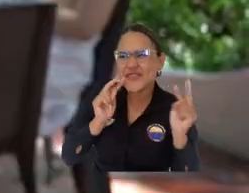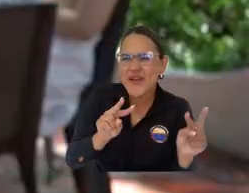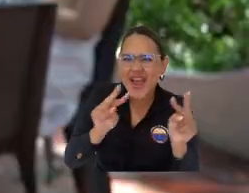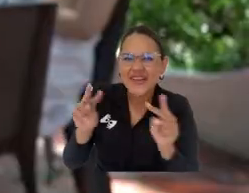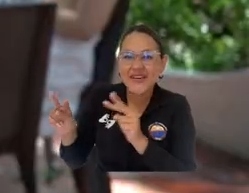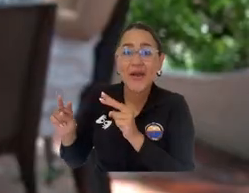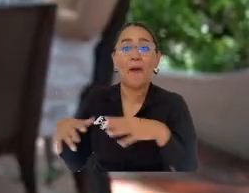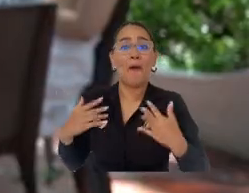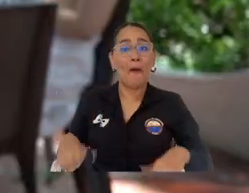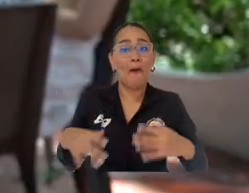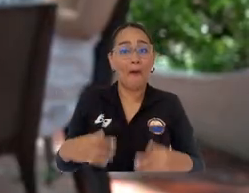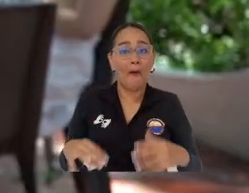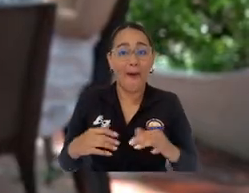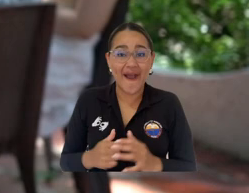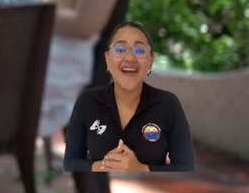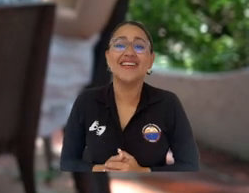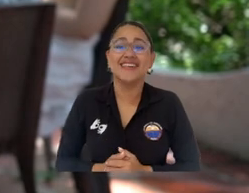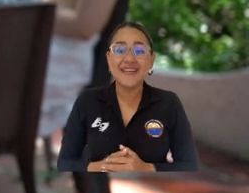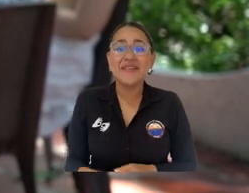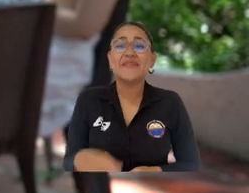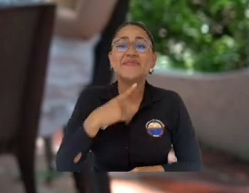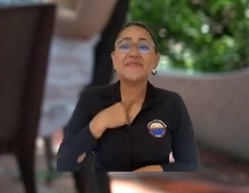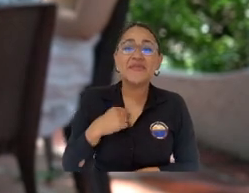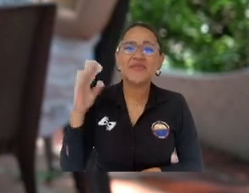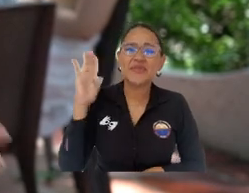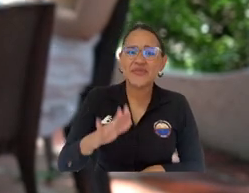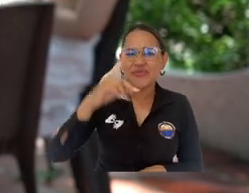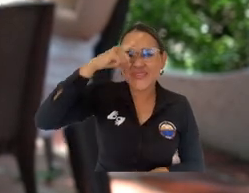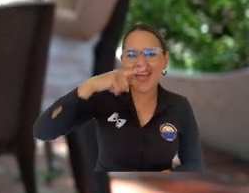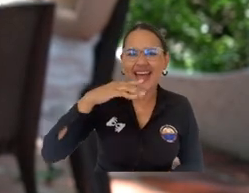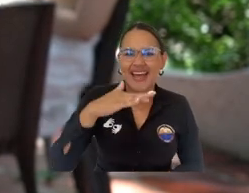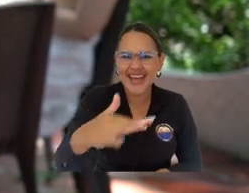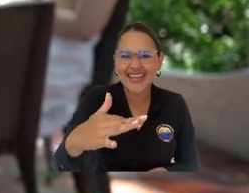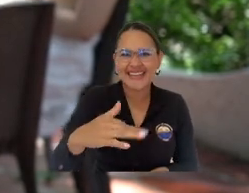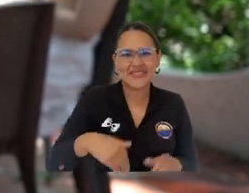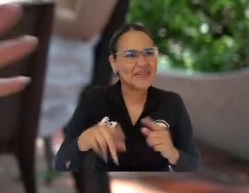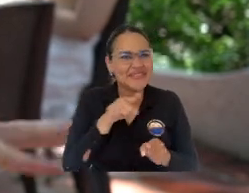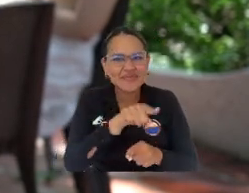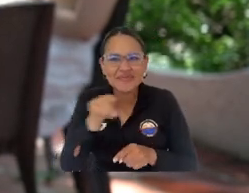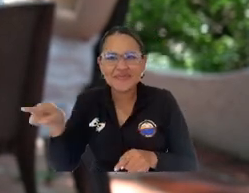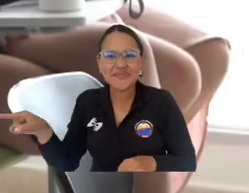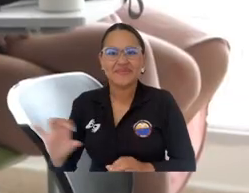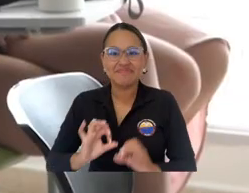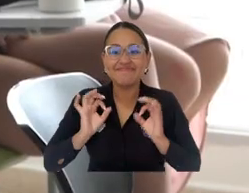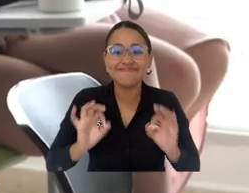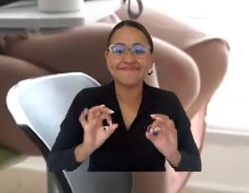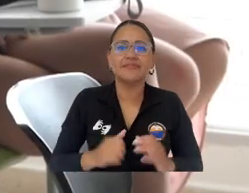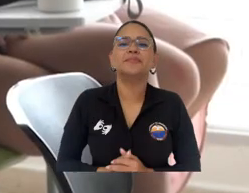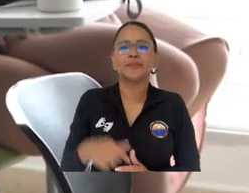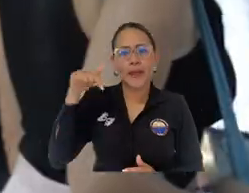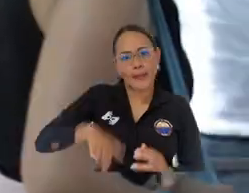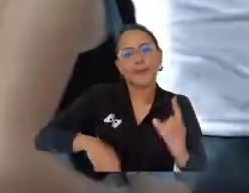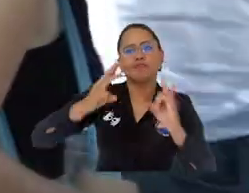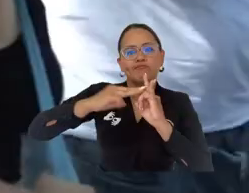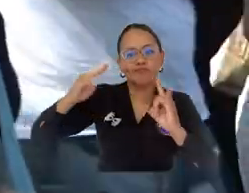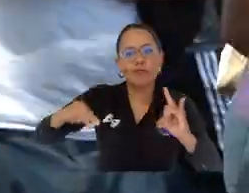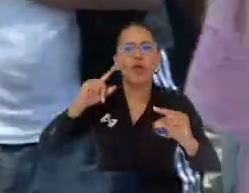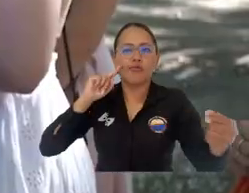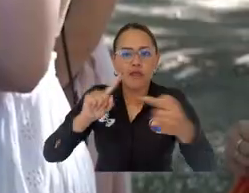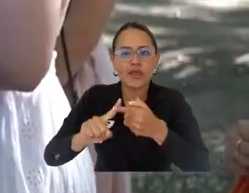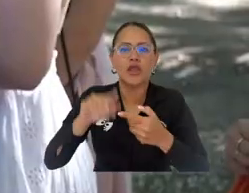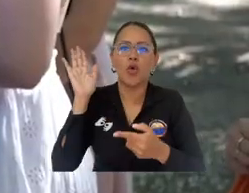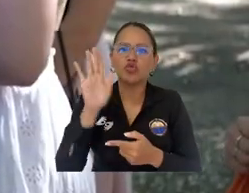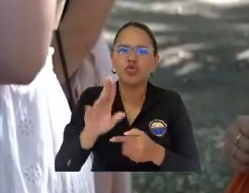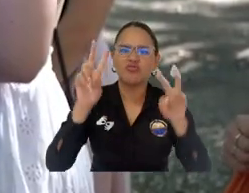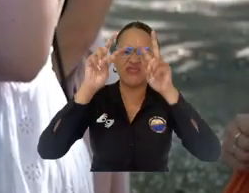Me encanta Santa Marta porque hay la mar y una cultura del Caribe. UniMagdalena sigue fortaleciendo su